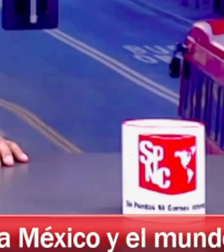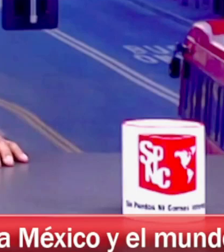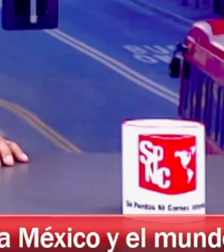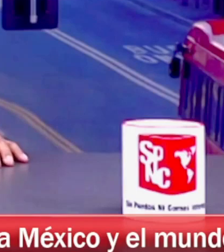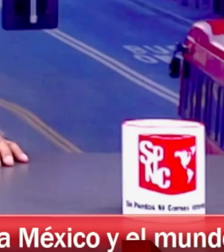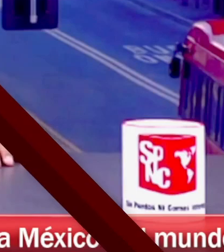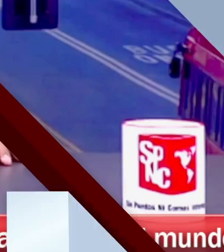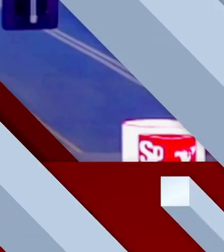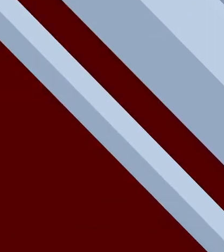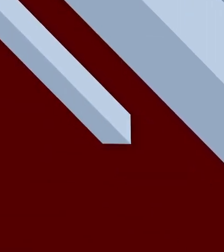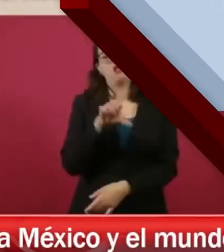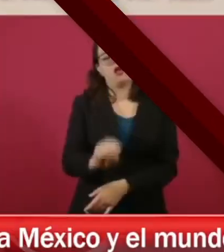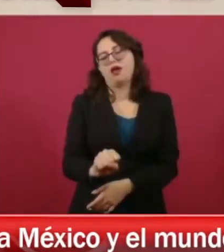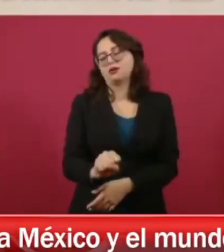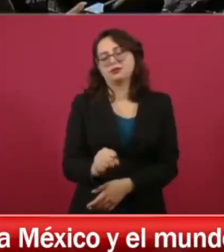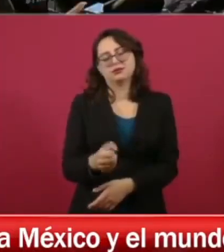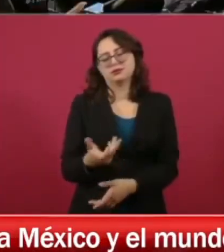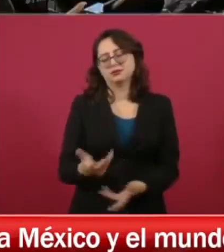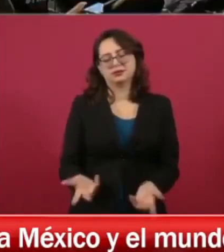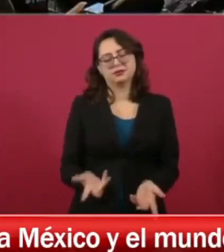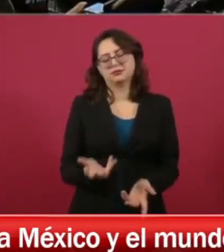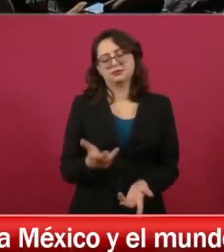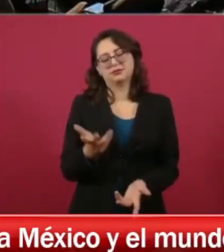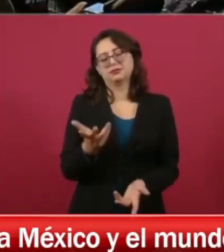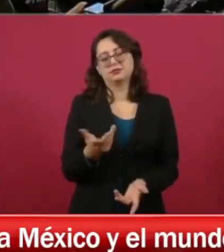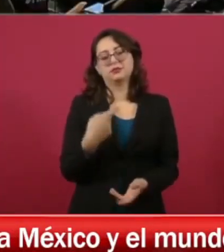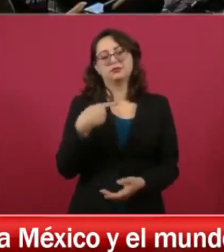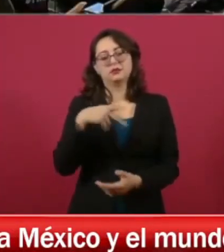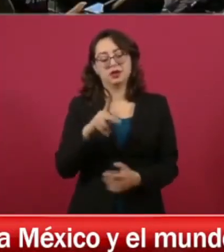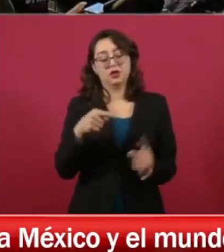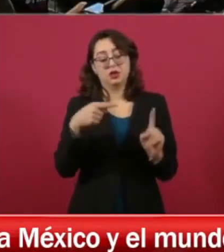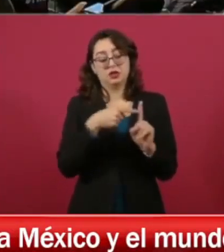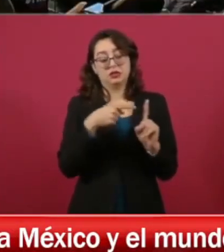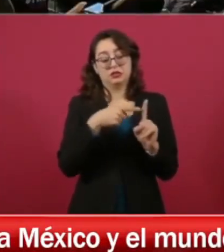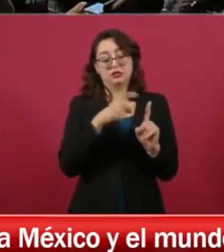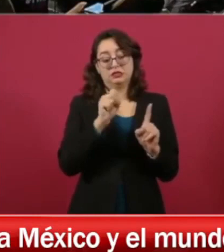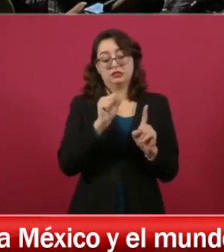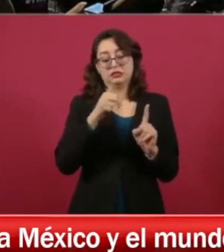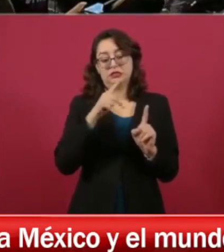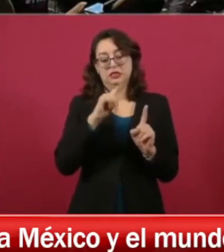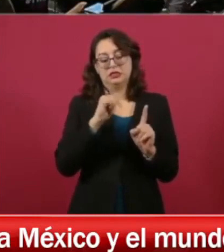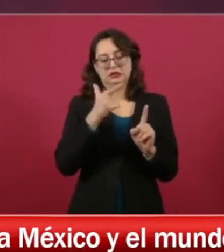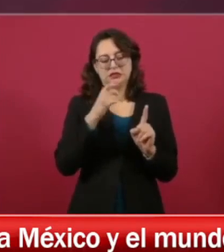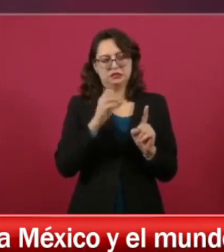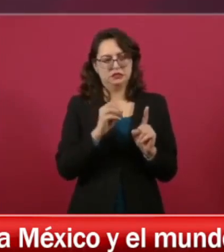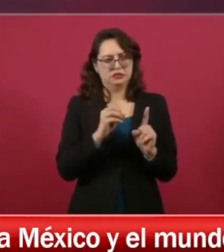vulgar de Santiago Creel. El caso de Santiago es porque ya se dio cuenta